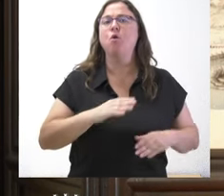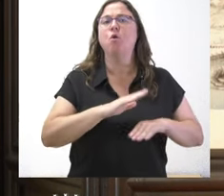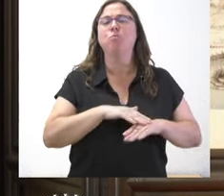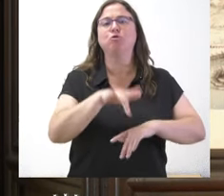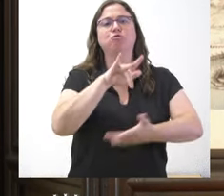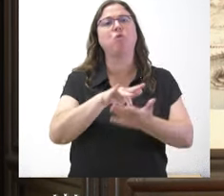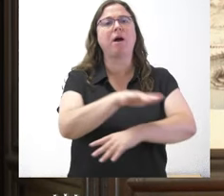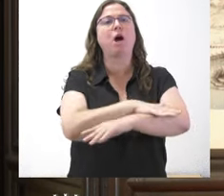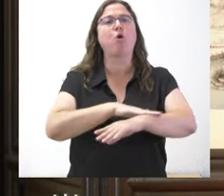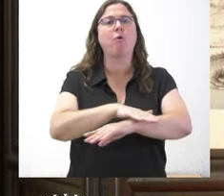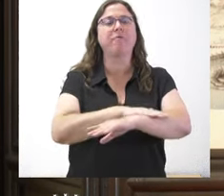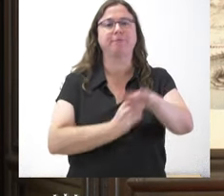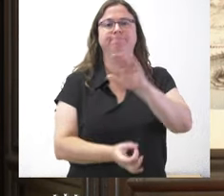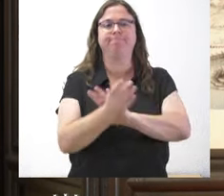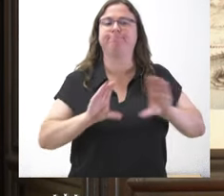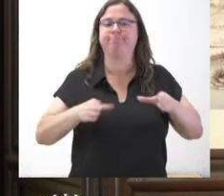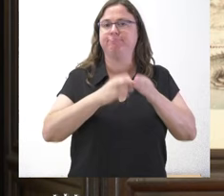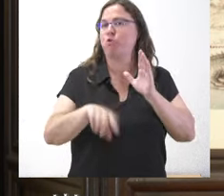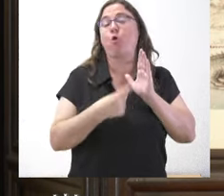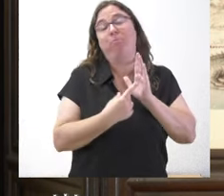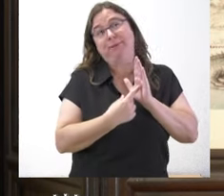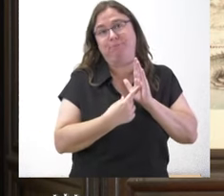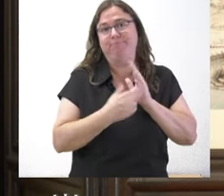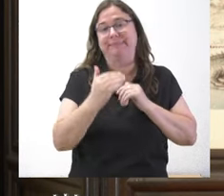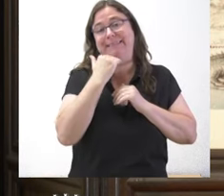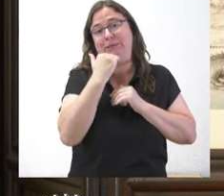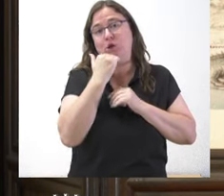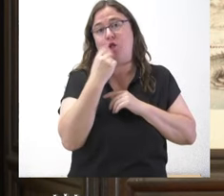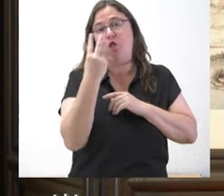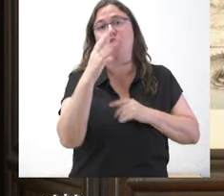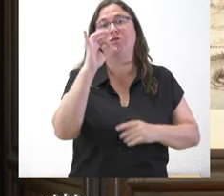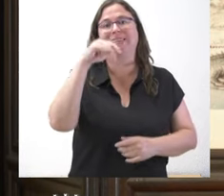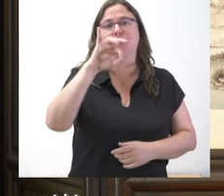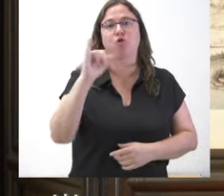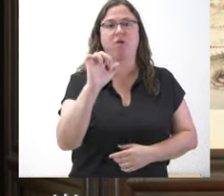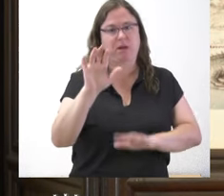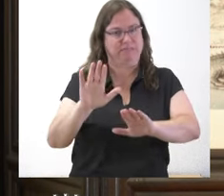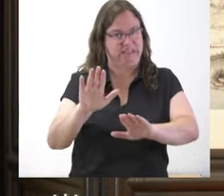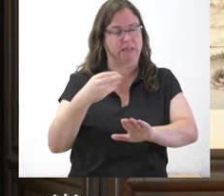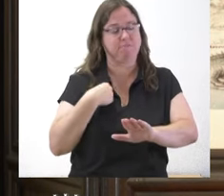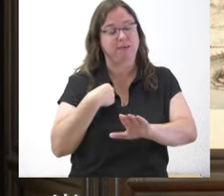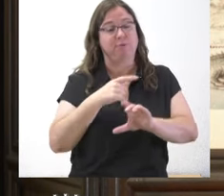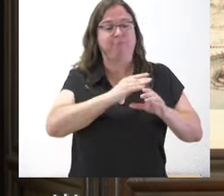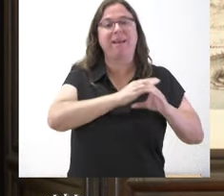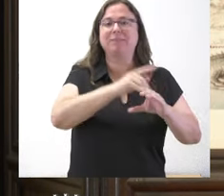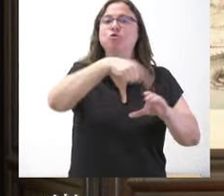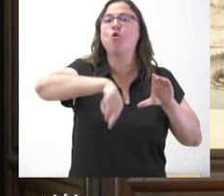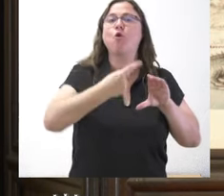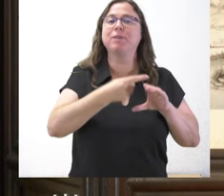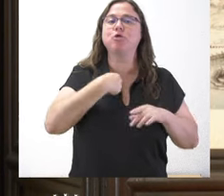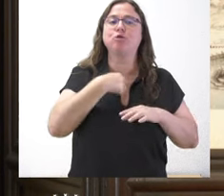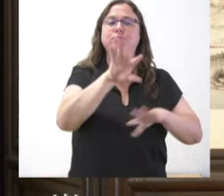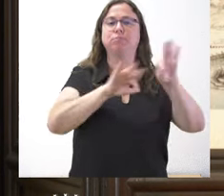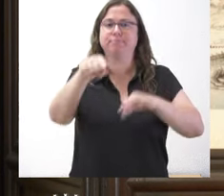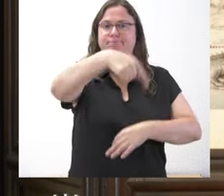gobierno formado integramente bueno quitando Gonzalo santonja que se mantiene por por personas que usted ha